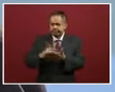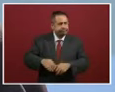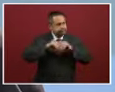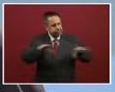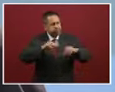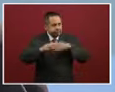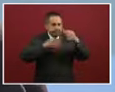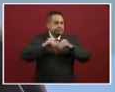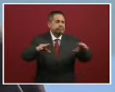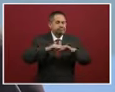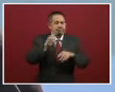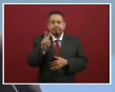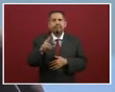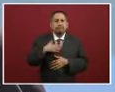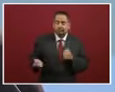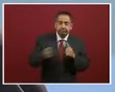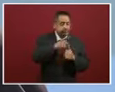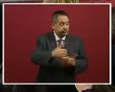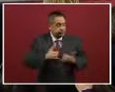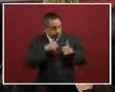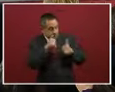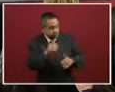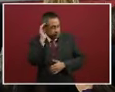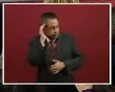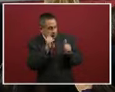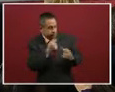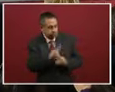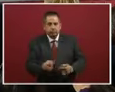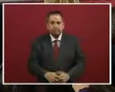país mejor y en este caso de atender y escuchar a los jóvenes y a los niños. Muchas gracias.